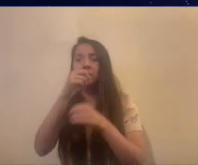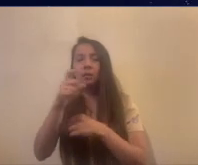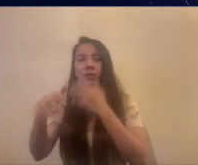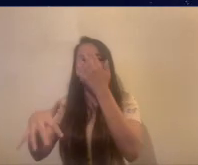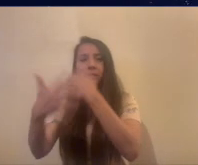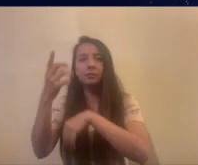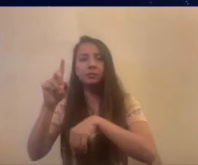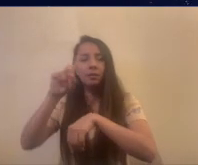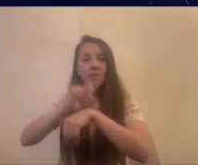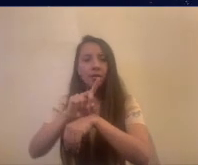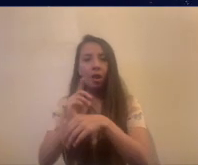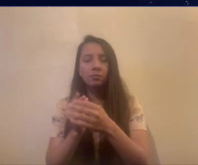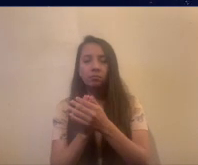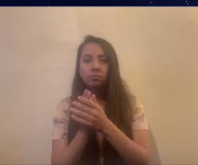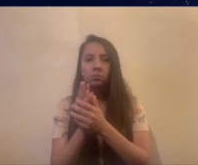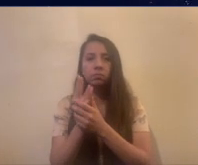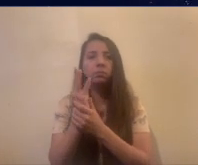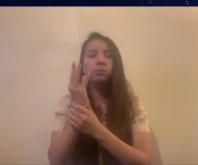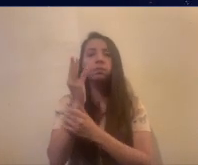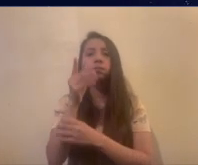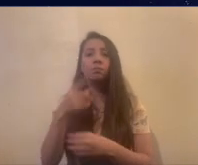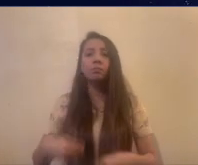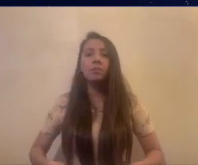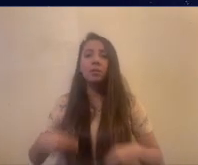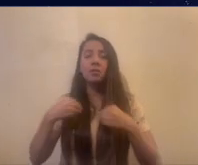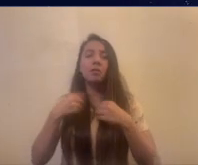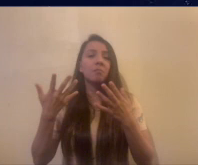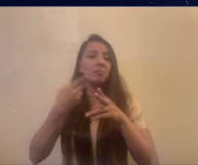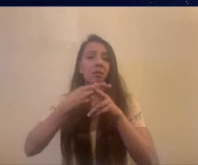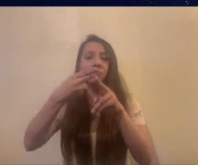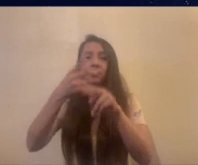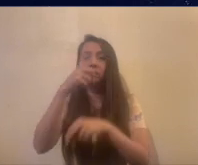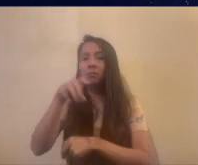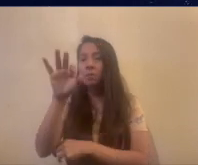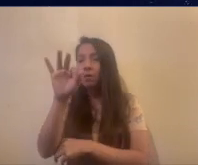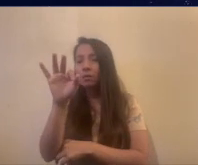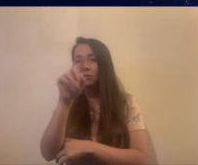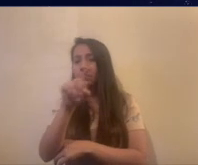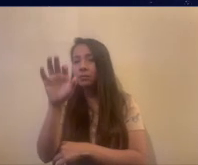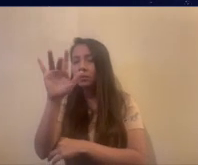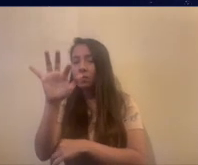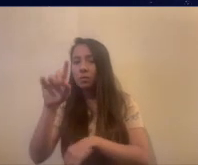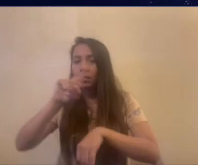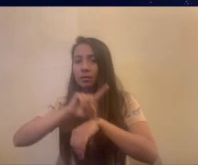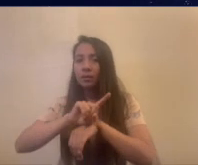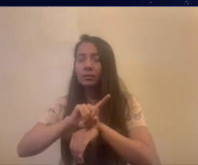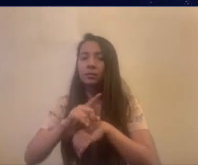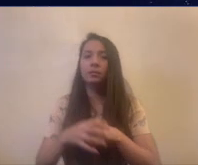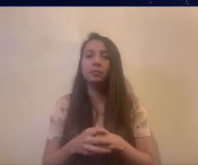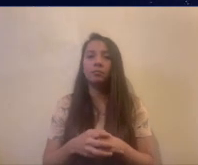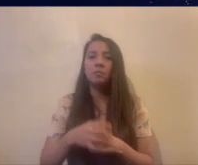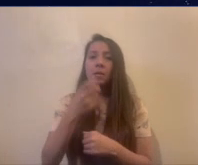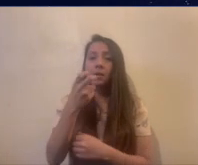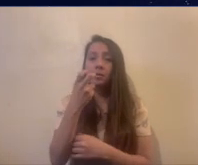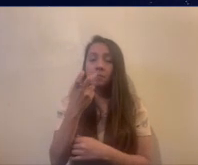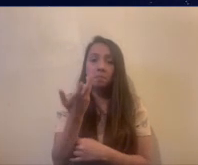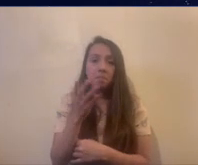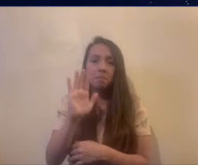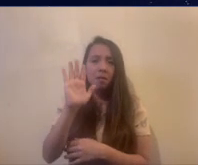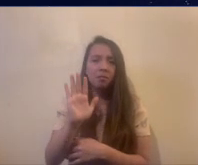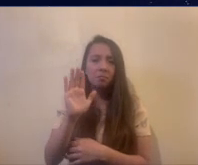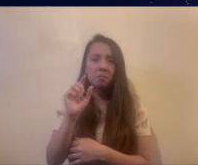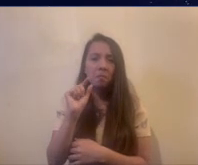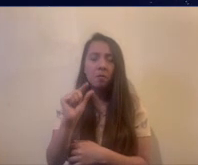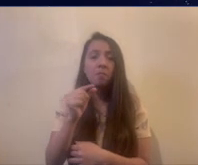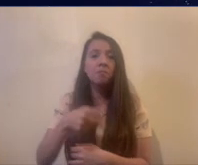días, mientras otras variedades comúnmente cumplen los ciclos de vida hasta 140 y 150 días. Es un dato que